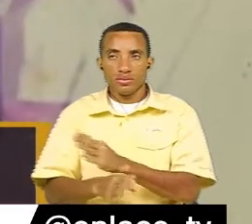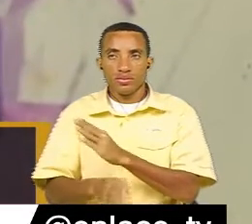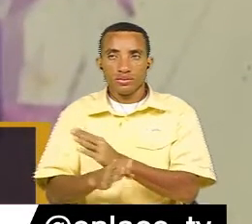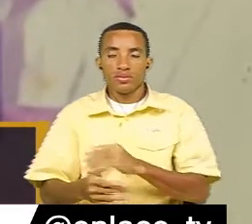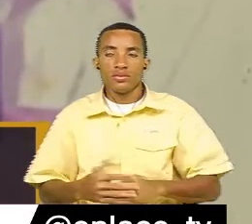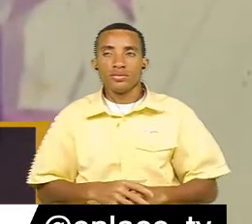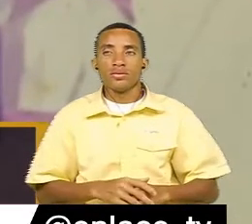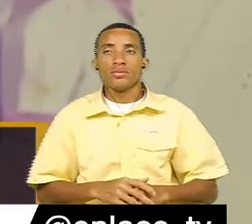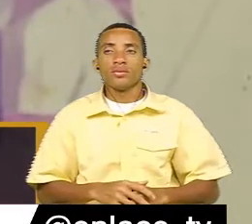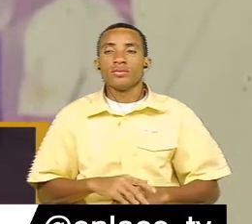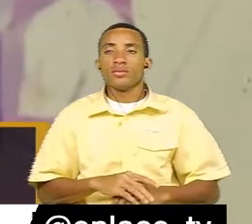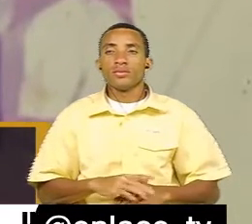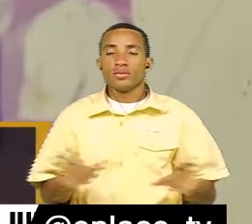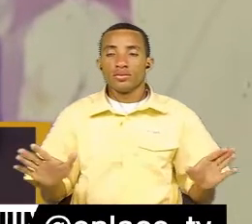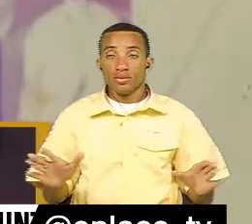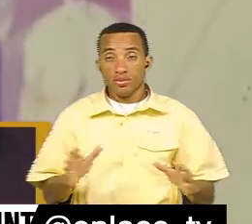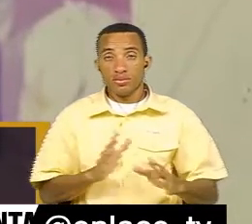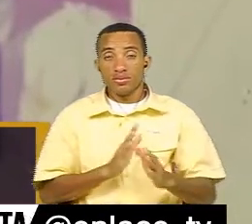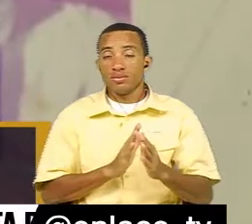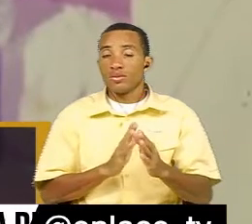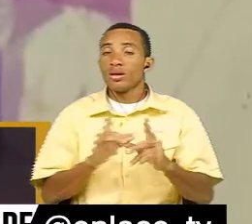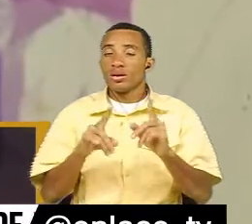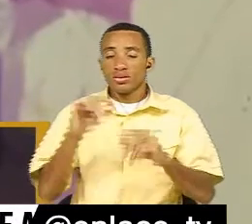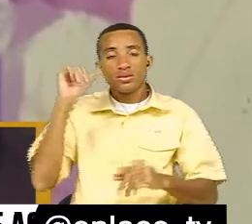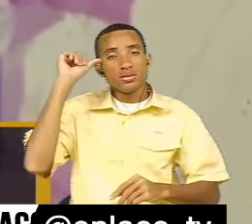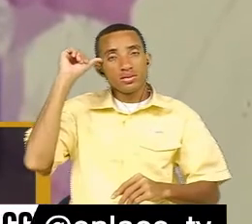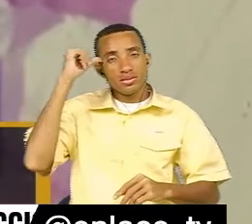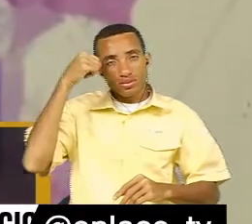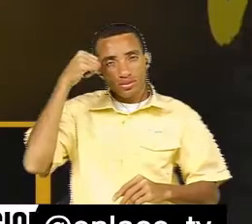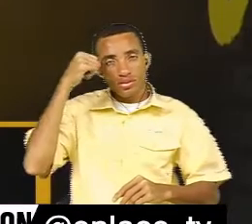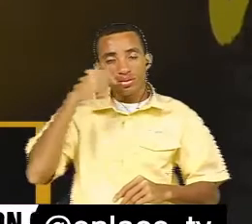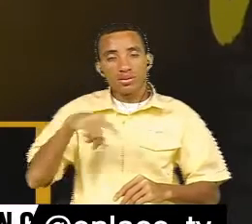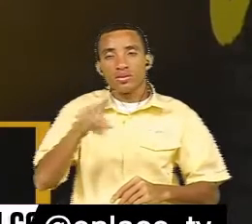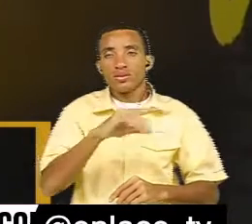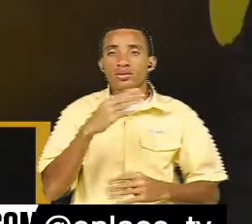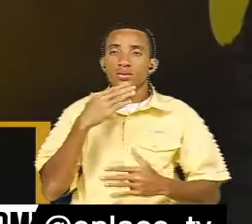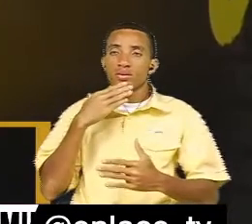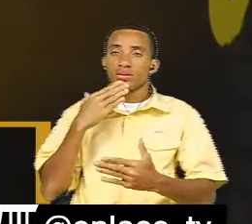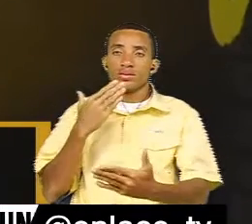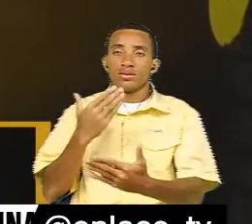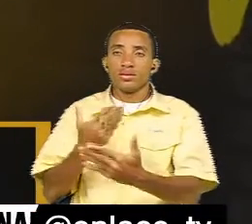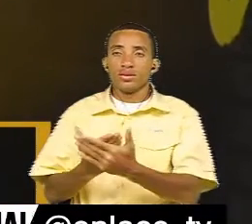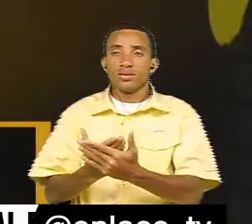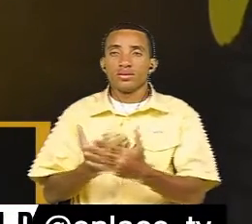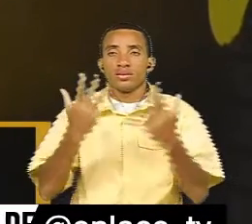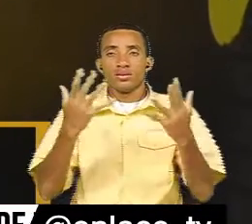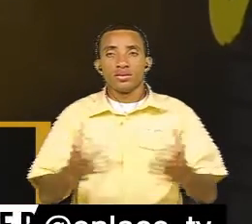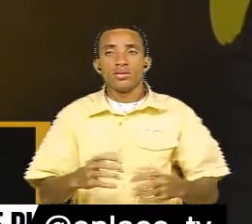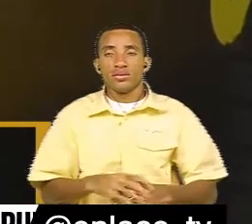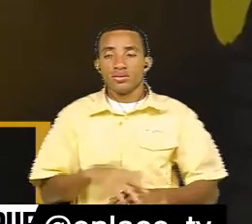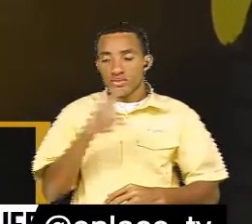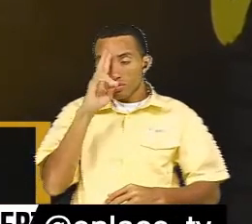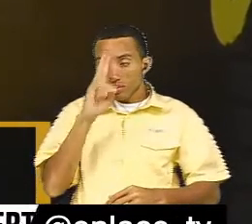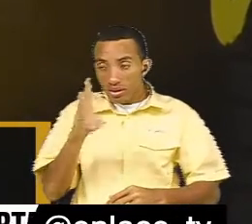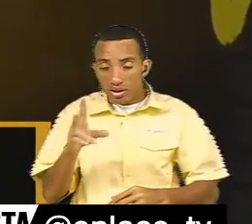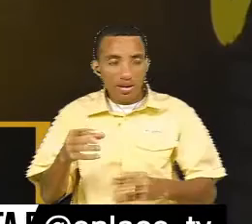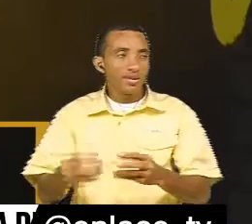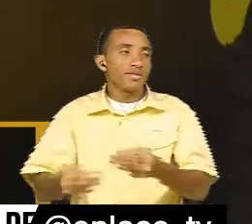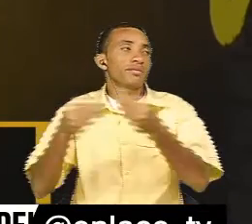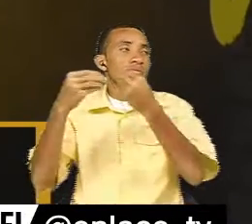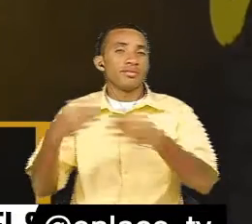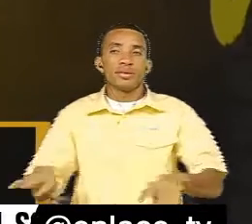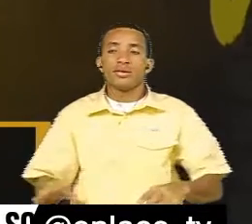sigue todavía presente. Por eso muchos lo recuerdan y por eso muchos le agradecen, y queremos que ese legado no se pierda y por tanto